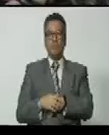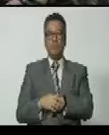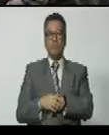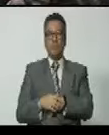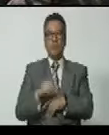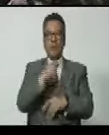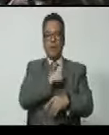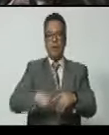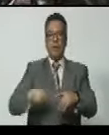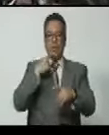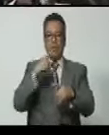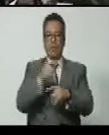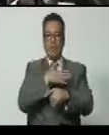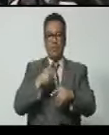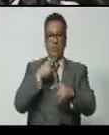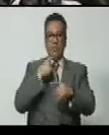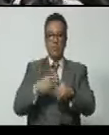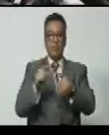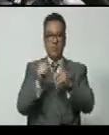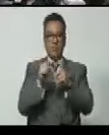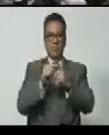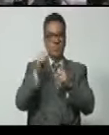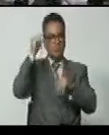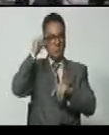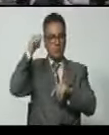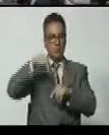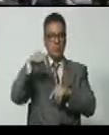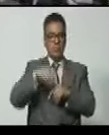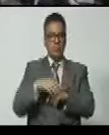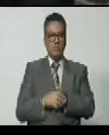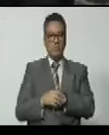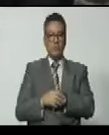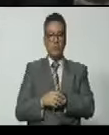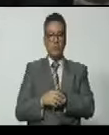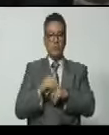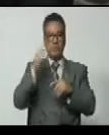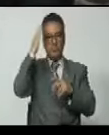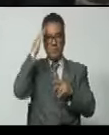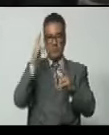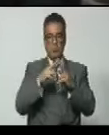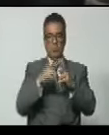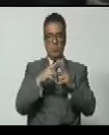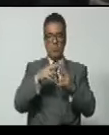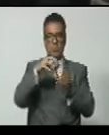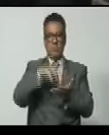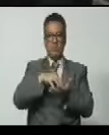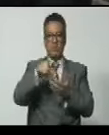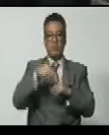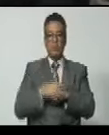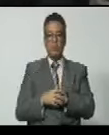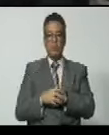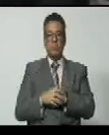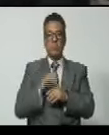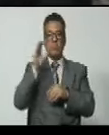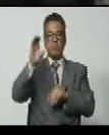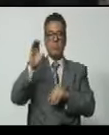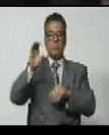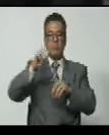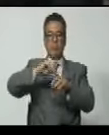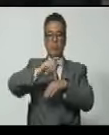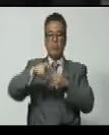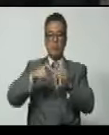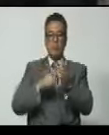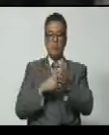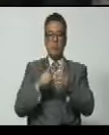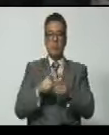Señor presidente, colegas diputados, hemos solicitado el derecho de palabra el día de hoy para hacer el conocimiento de esta Cámara y del país en